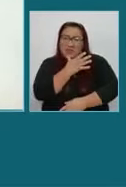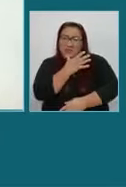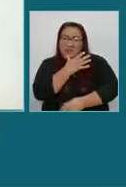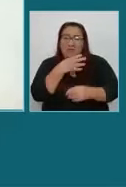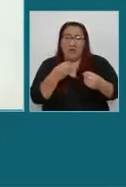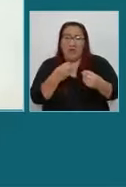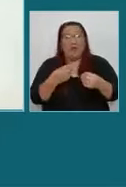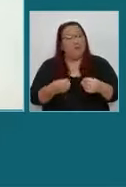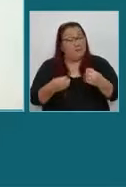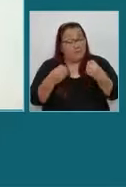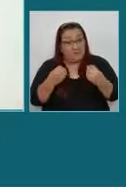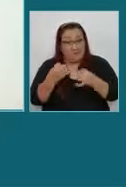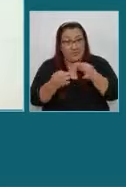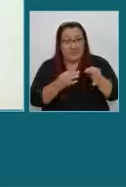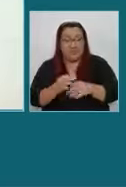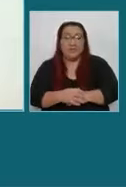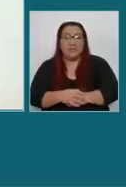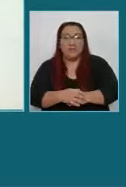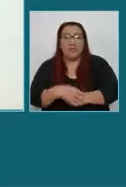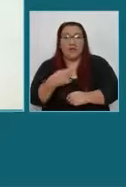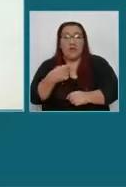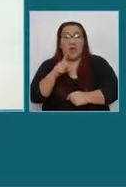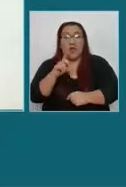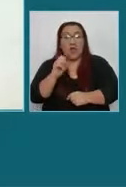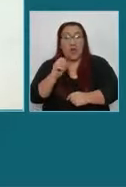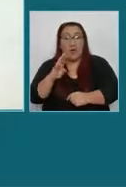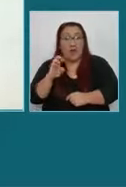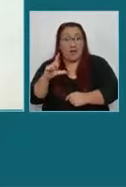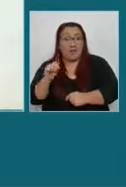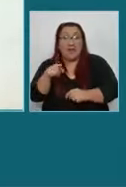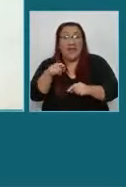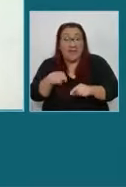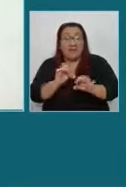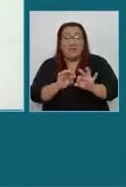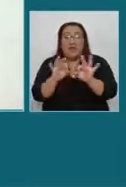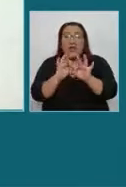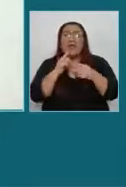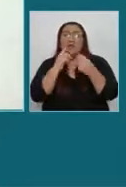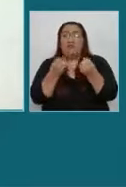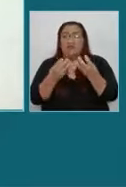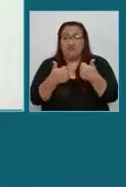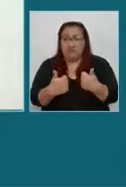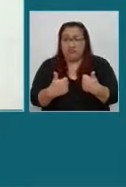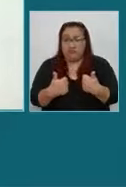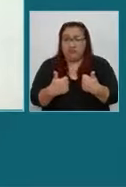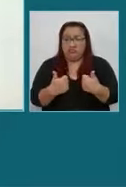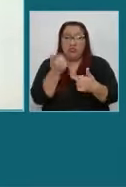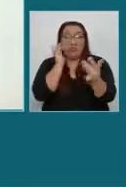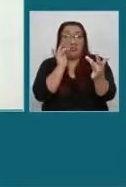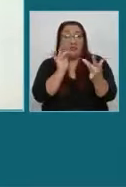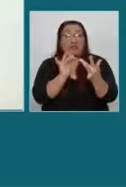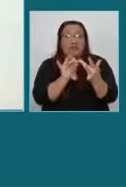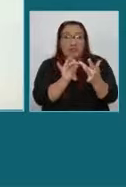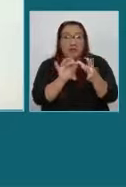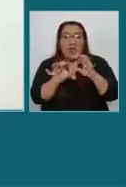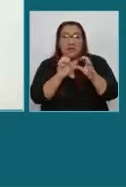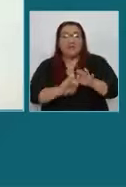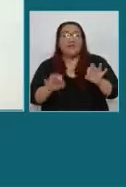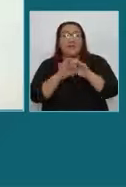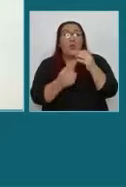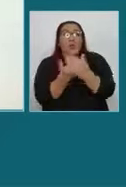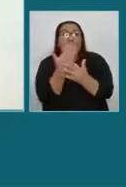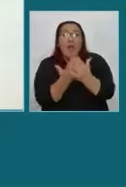Todo tiene sentido. En Globant creemos que la tecnología es inherentemente buena. nos conecta, nos hace más